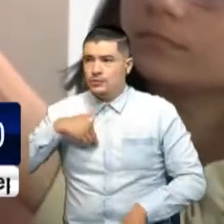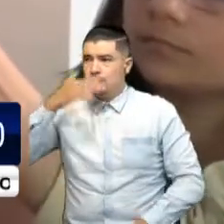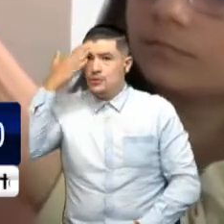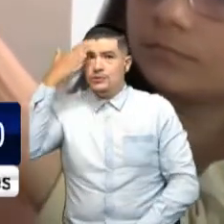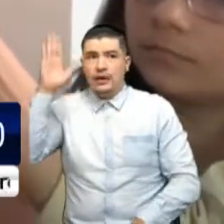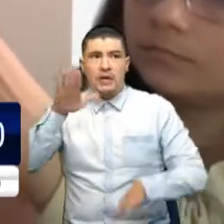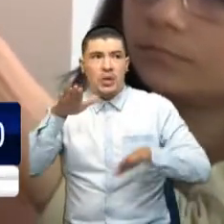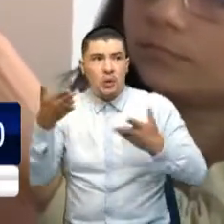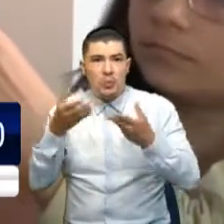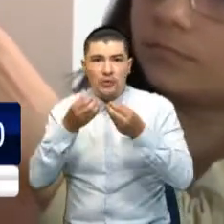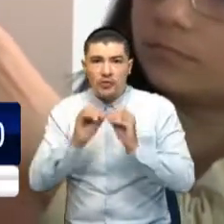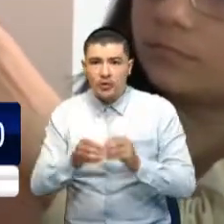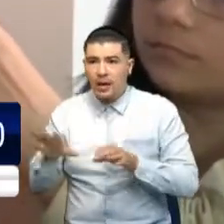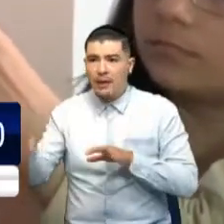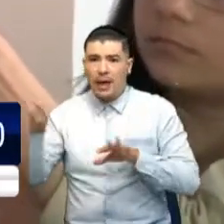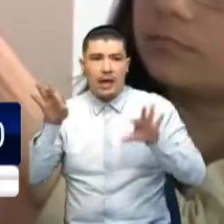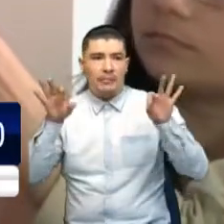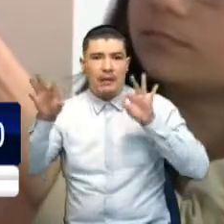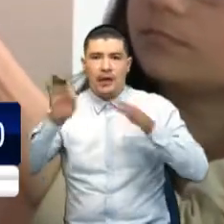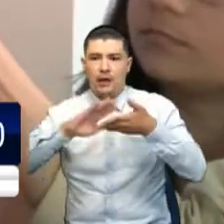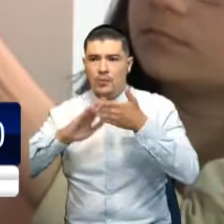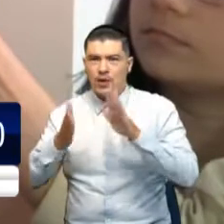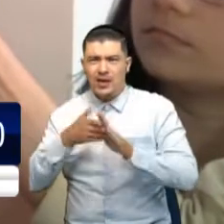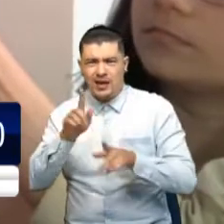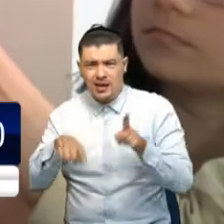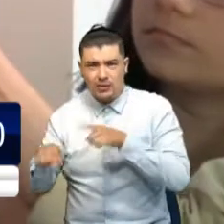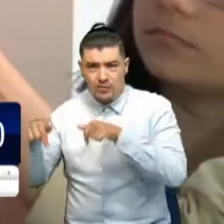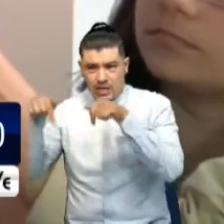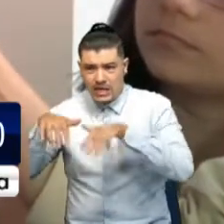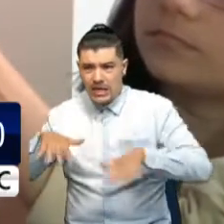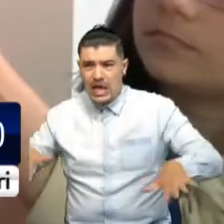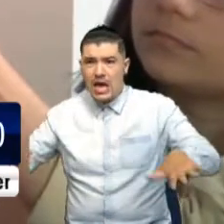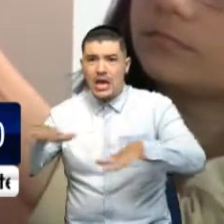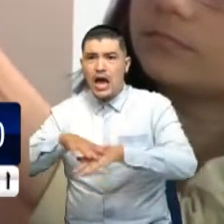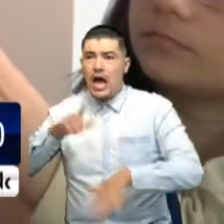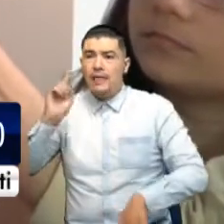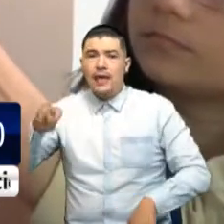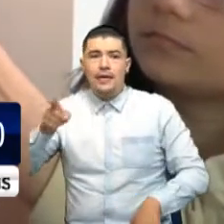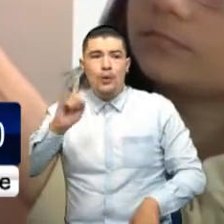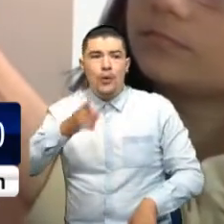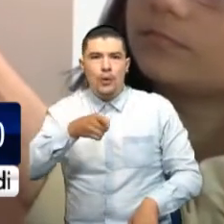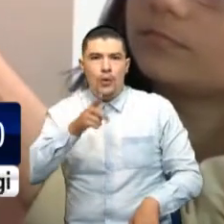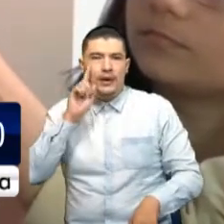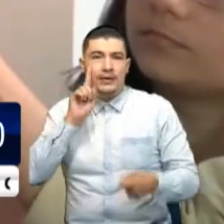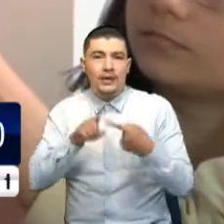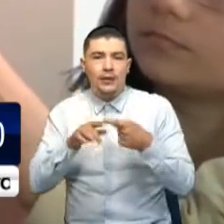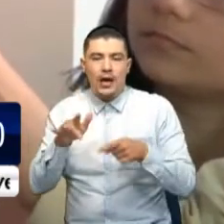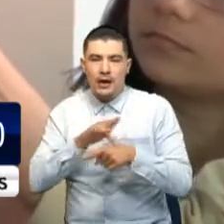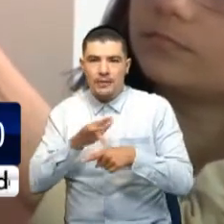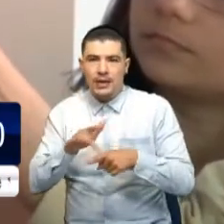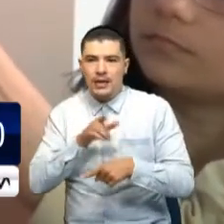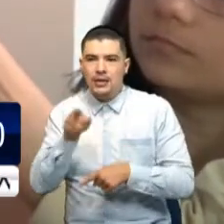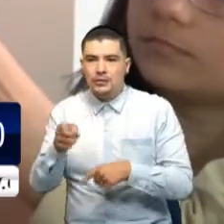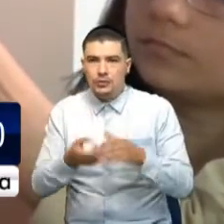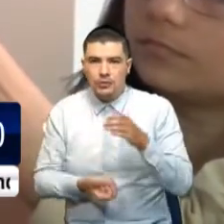de qué forma, pero fueron seleccionadas algunas comunas de Bucaramanga a dedo, con el fin de aplicarles esa